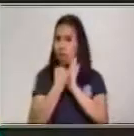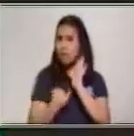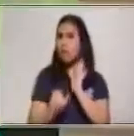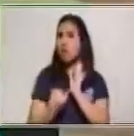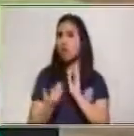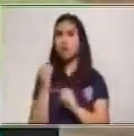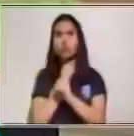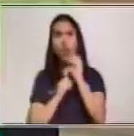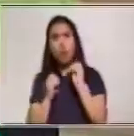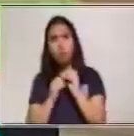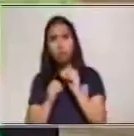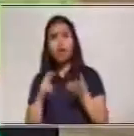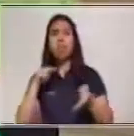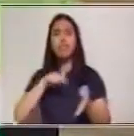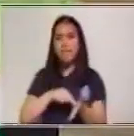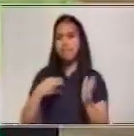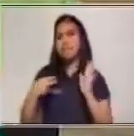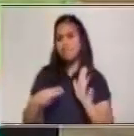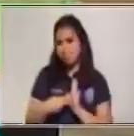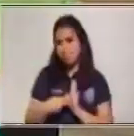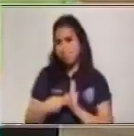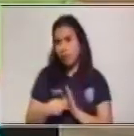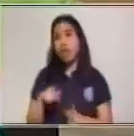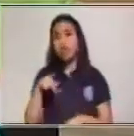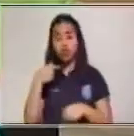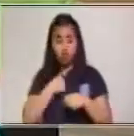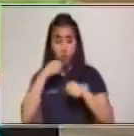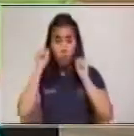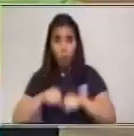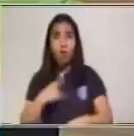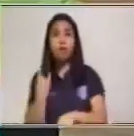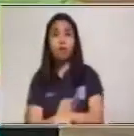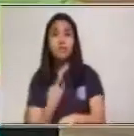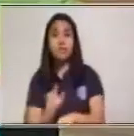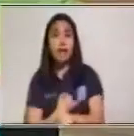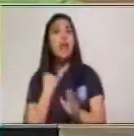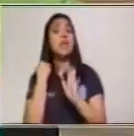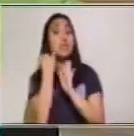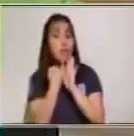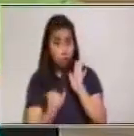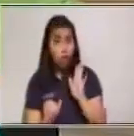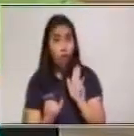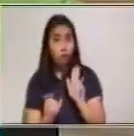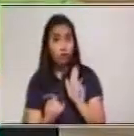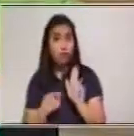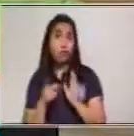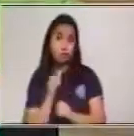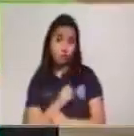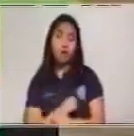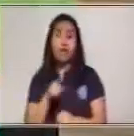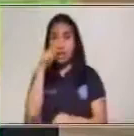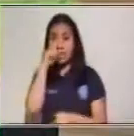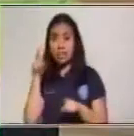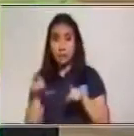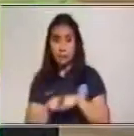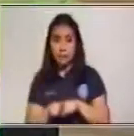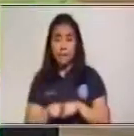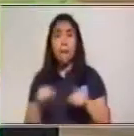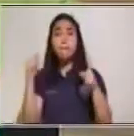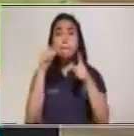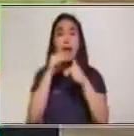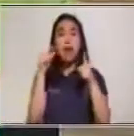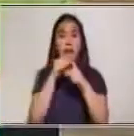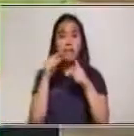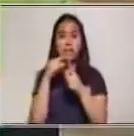central. El mapa mental es un poco más libre, porque tú puedes usar cualquier forma para representar tus ideas o